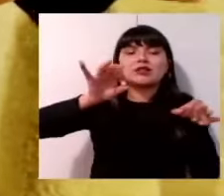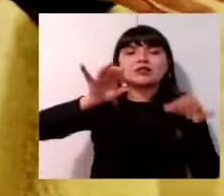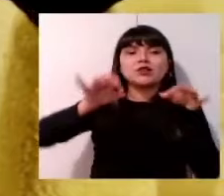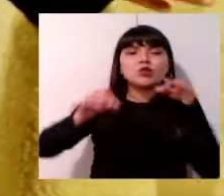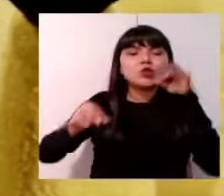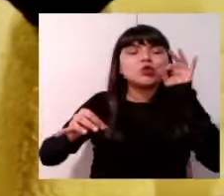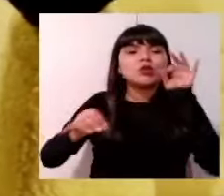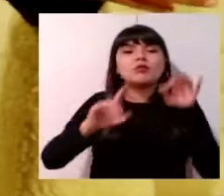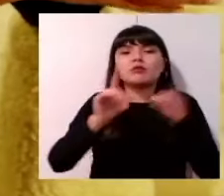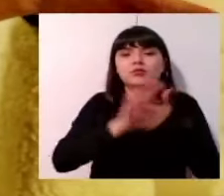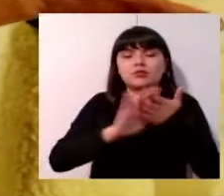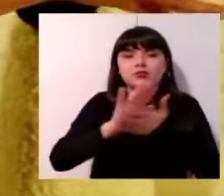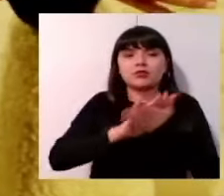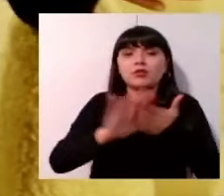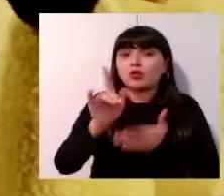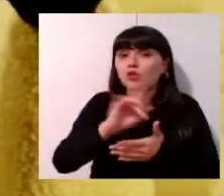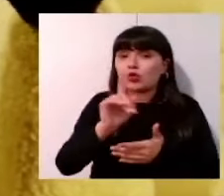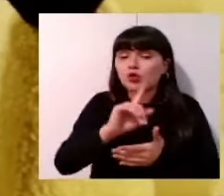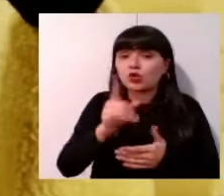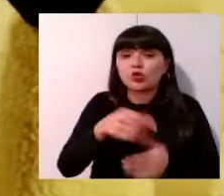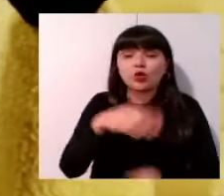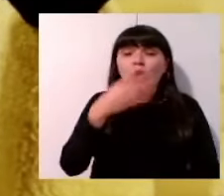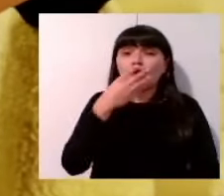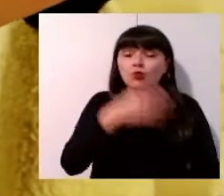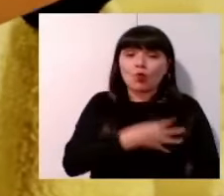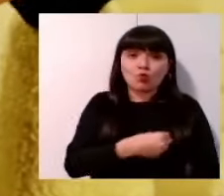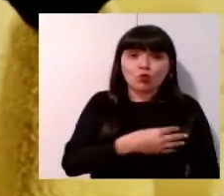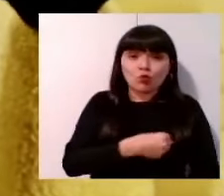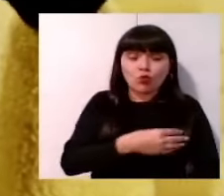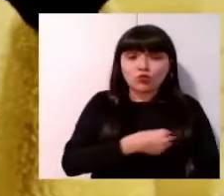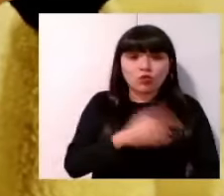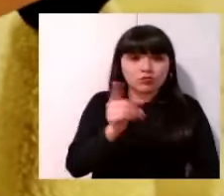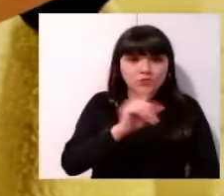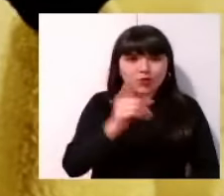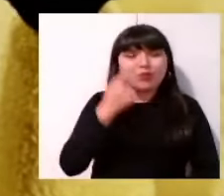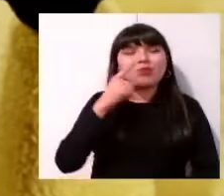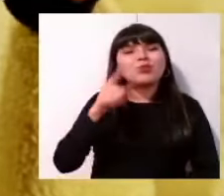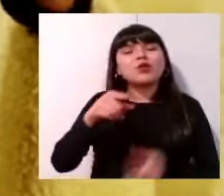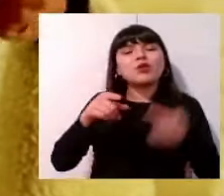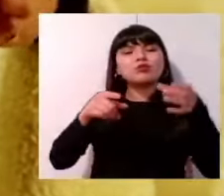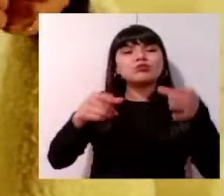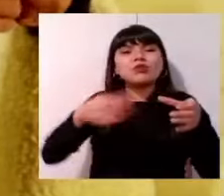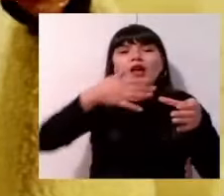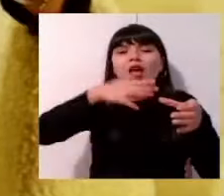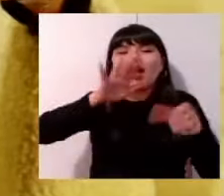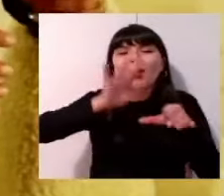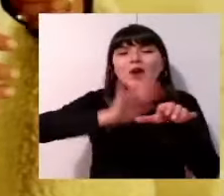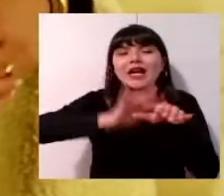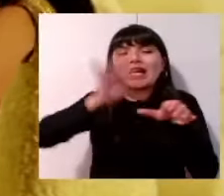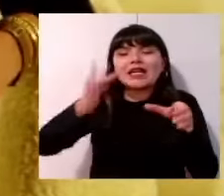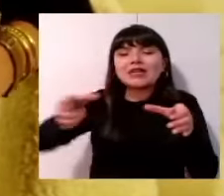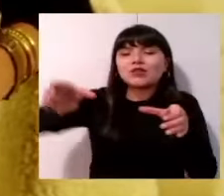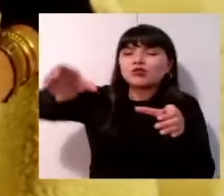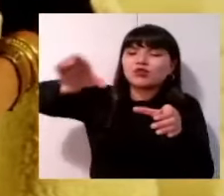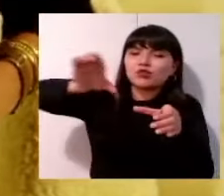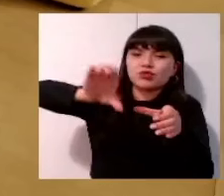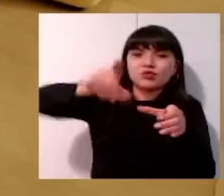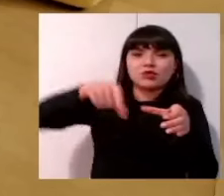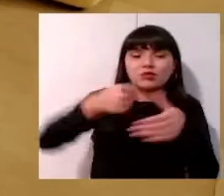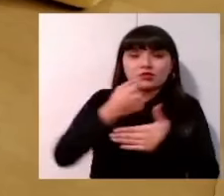cierta edad la mamadera, pero ¿una infusión, una agüita caliente después de comer los ayuda a irse a